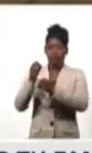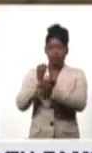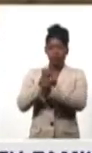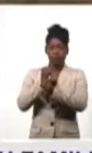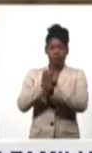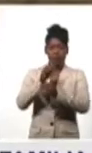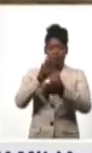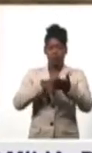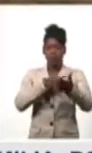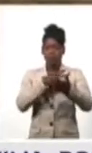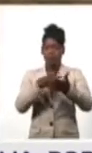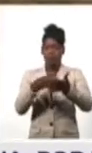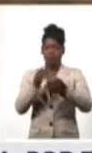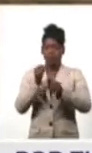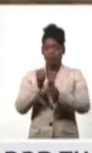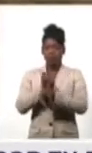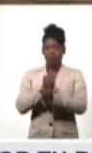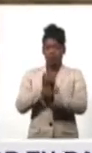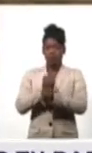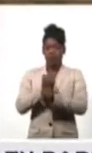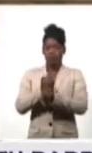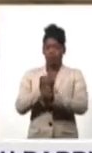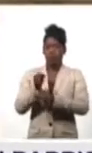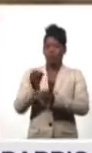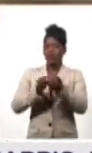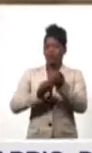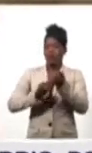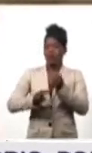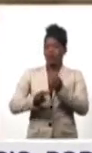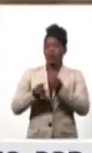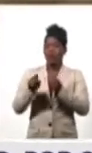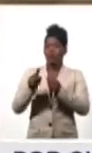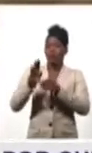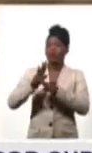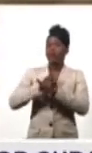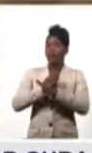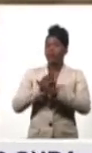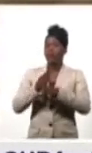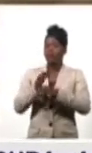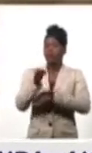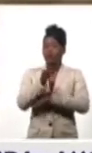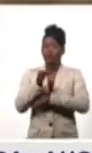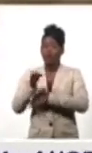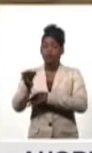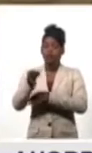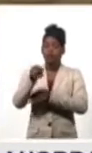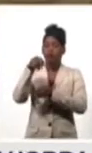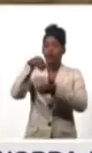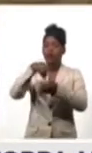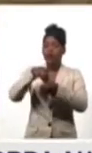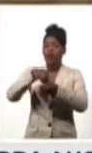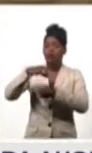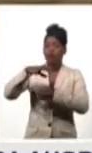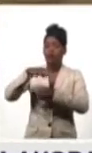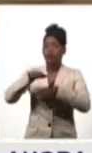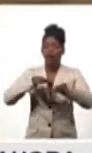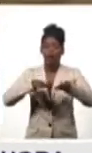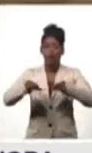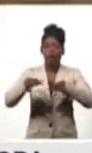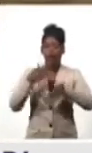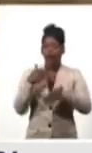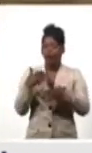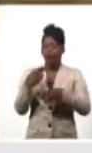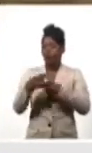nuestro territorio. Están las principales vulnerabilidades de cada territorio y las principales acciones que deben de